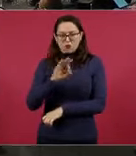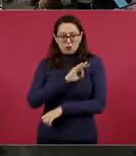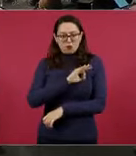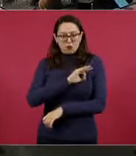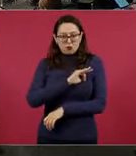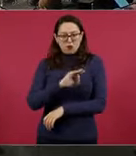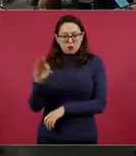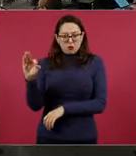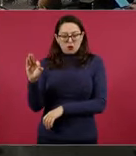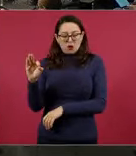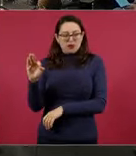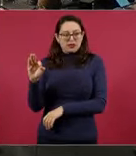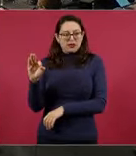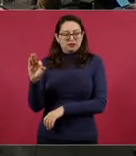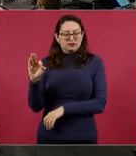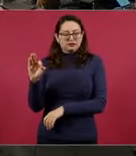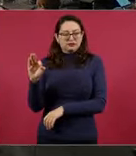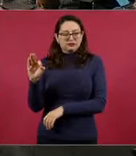en